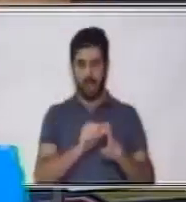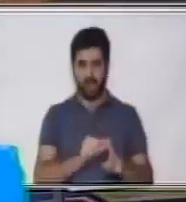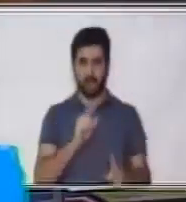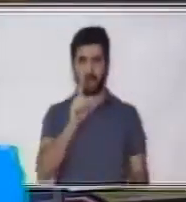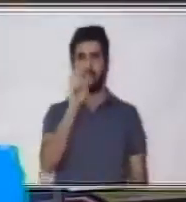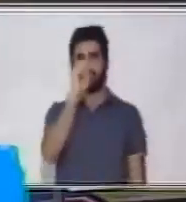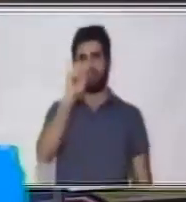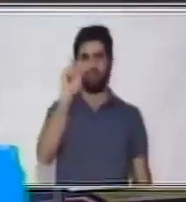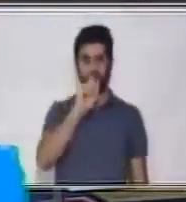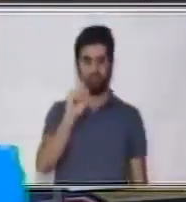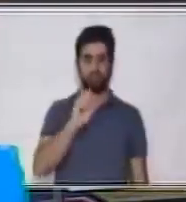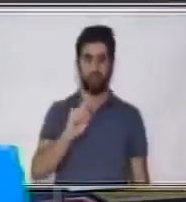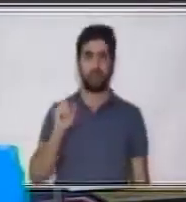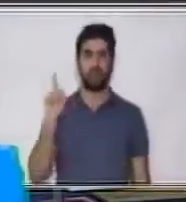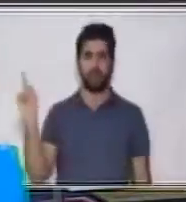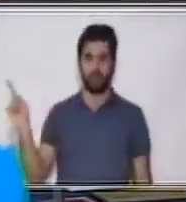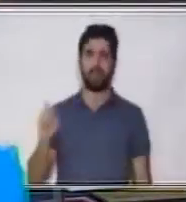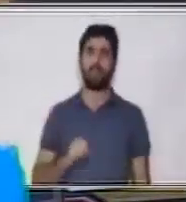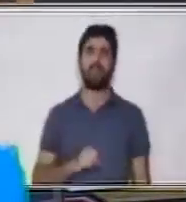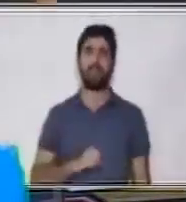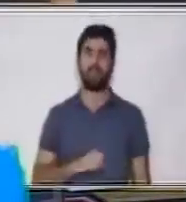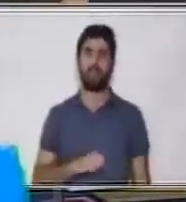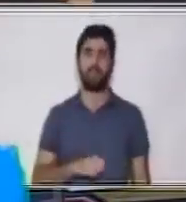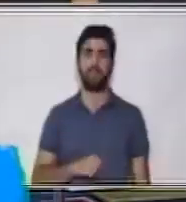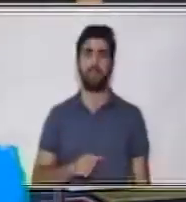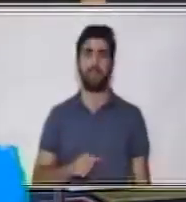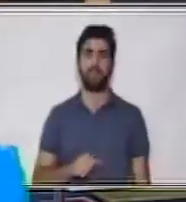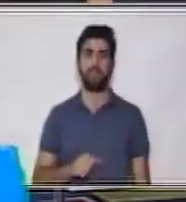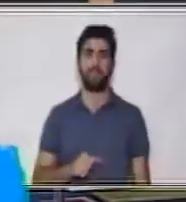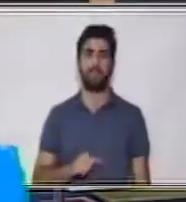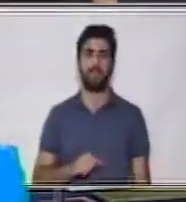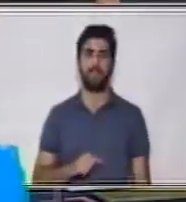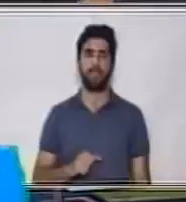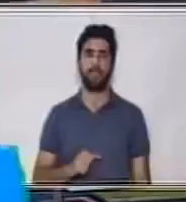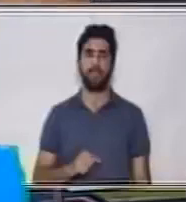que vayan relacionadas con este campo.